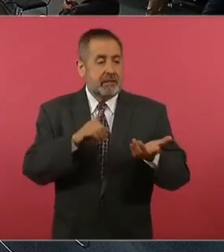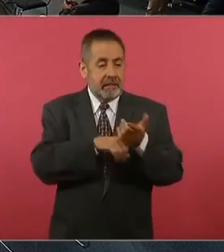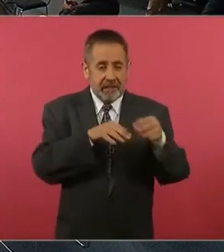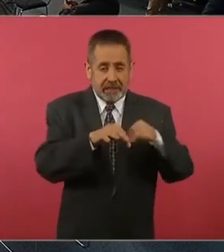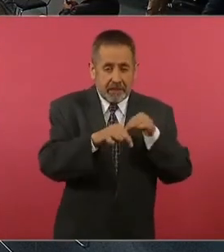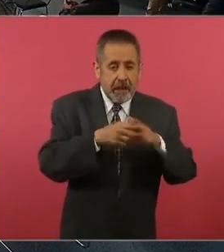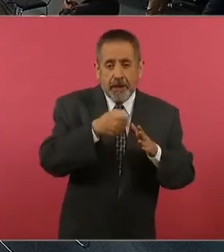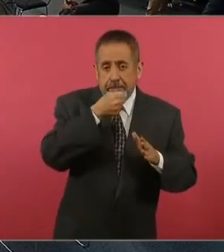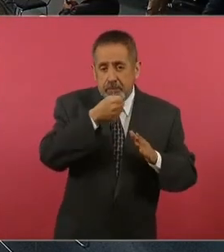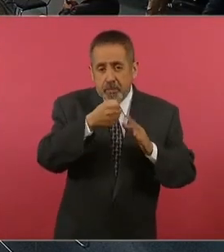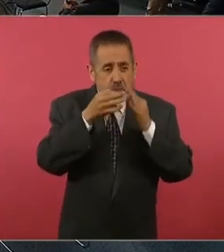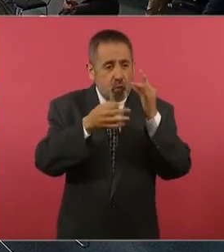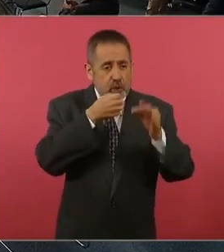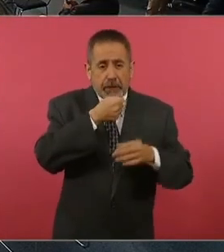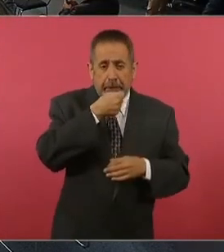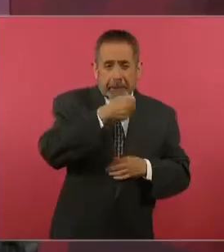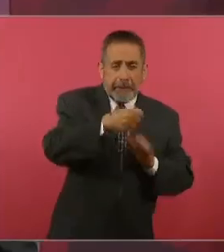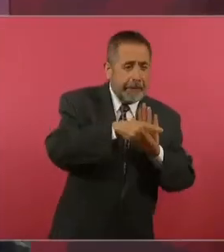trabajan como reporteros,